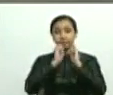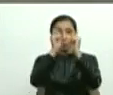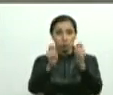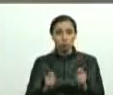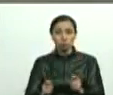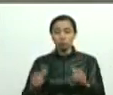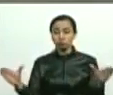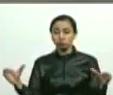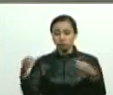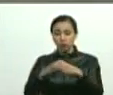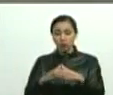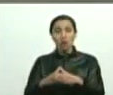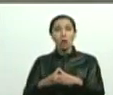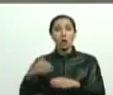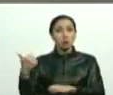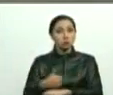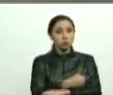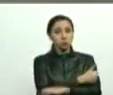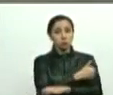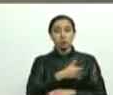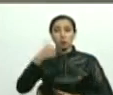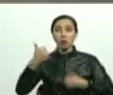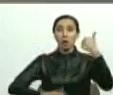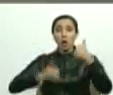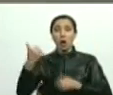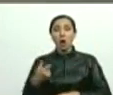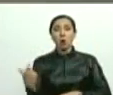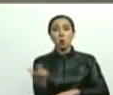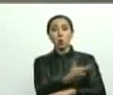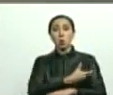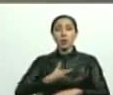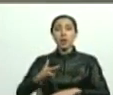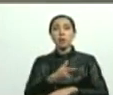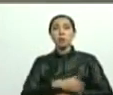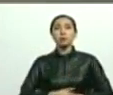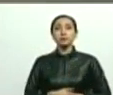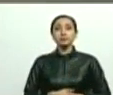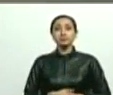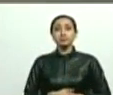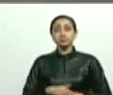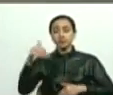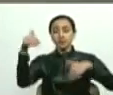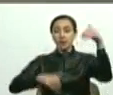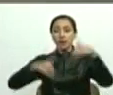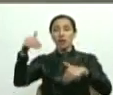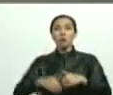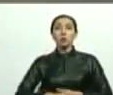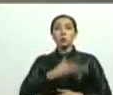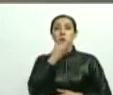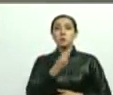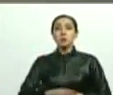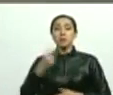los candidatos y candidatas a gobernadores para las elecciones de diciembre del